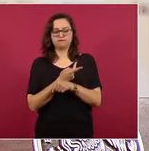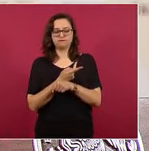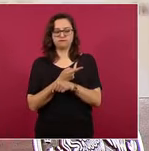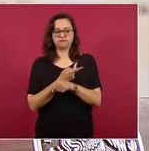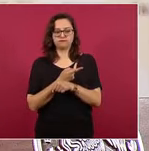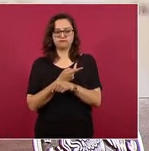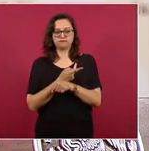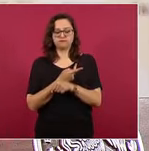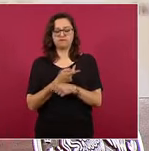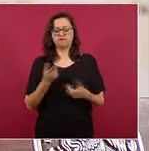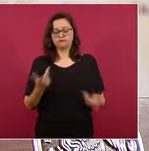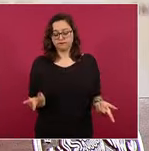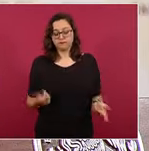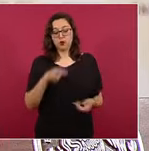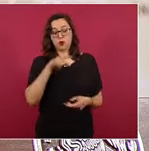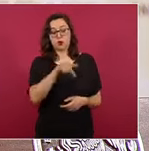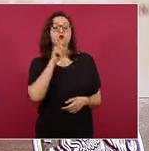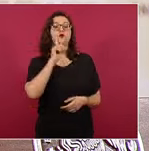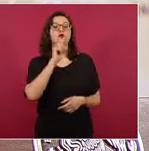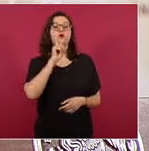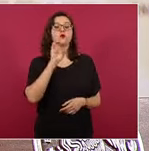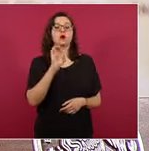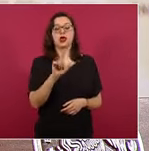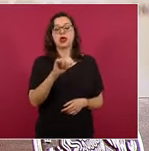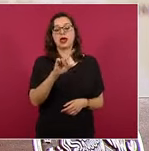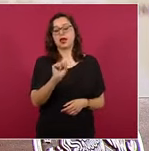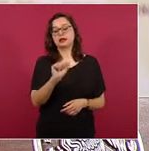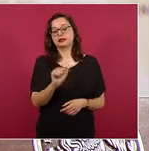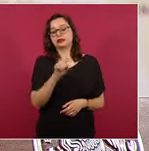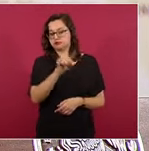Elsa Beites es una mujer honrada.